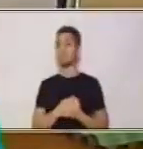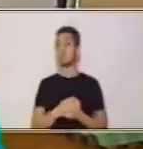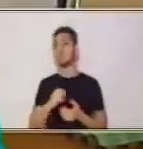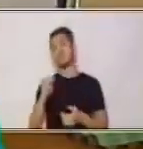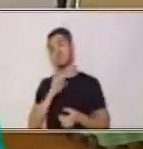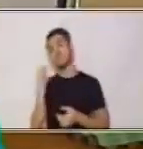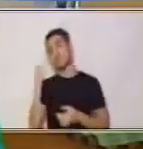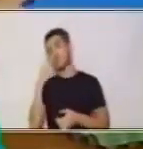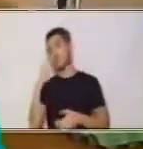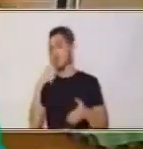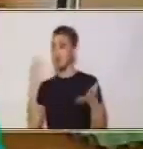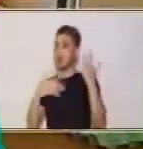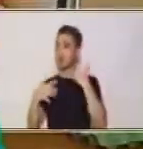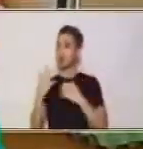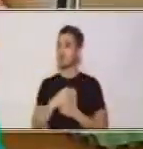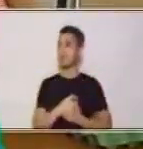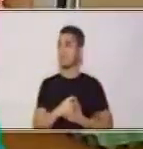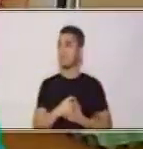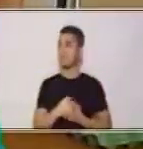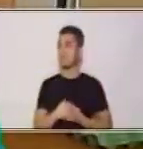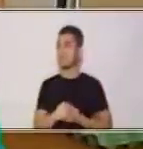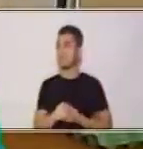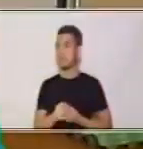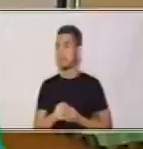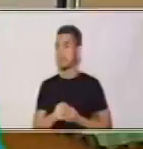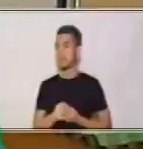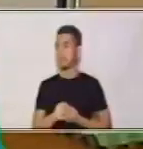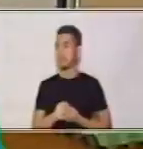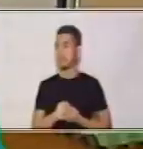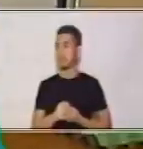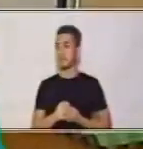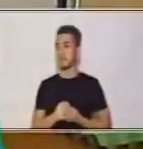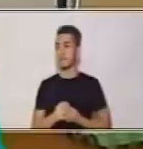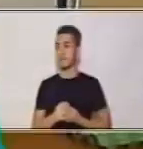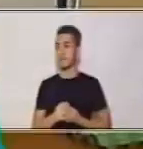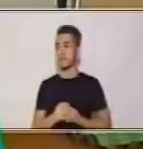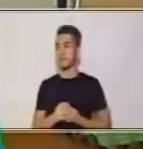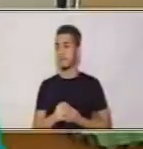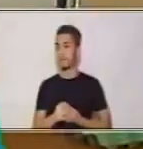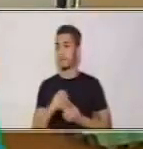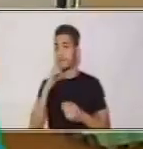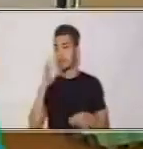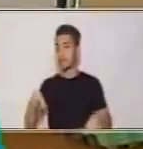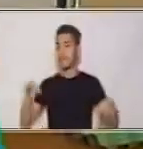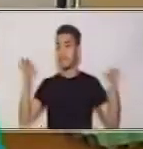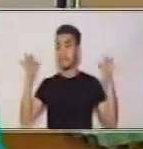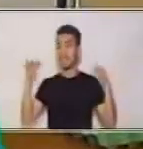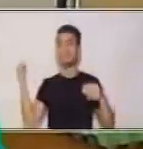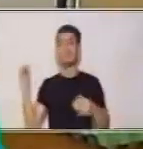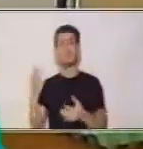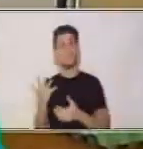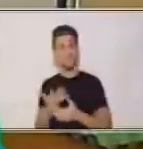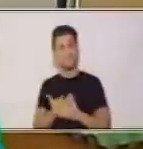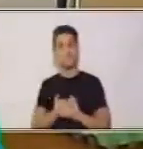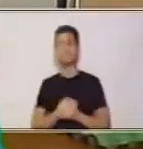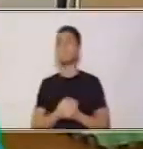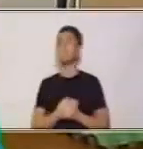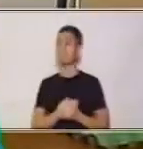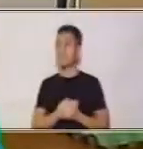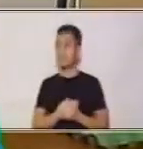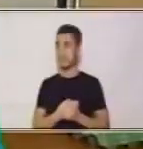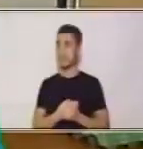tenía. Vamos a ver. Tenía el color... Ayúdenme. ¿Qué color es este? Sí,